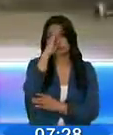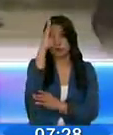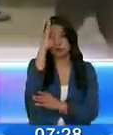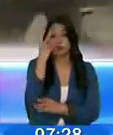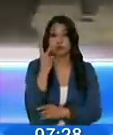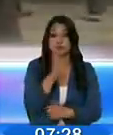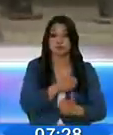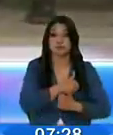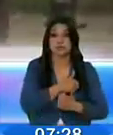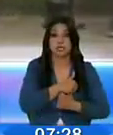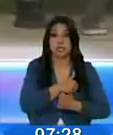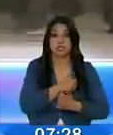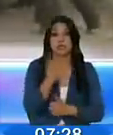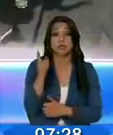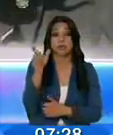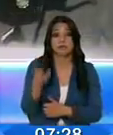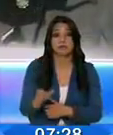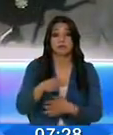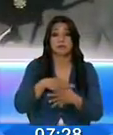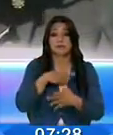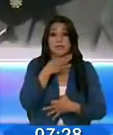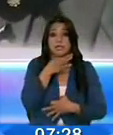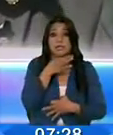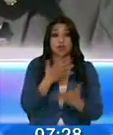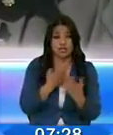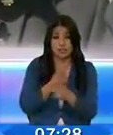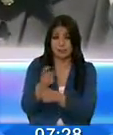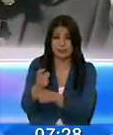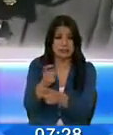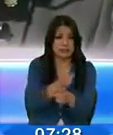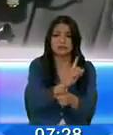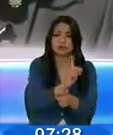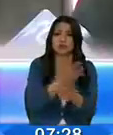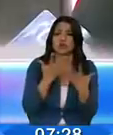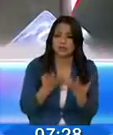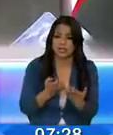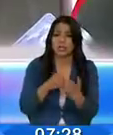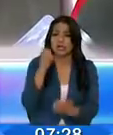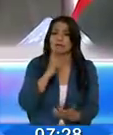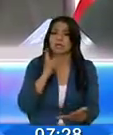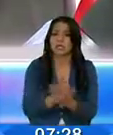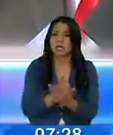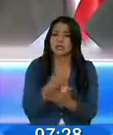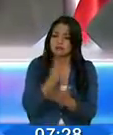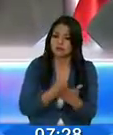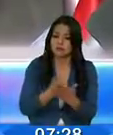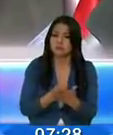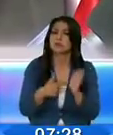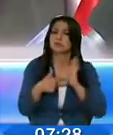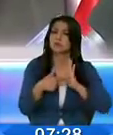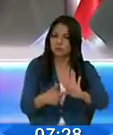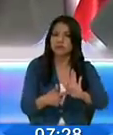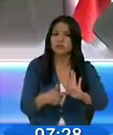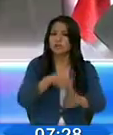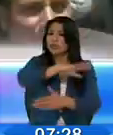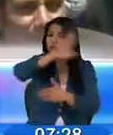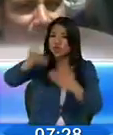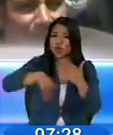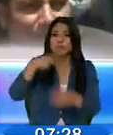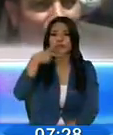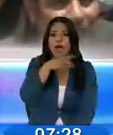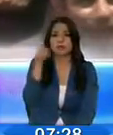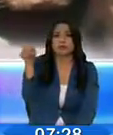2 policías, 2 militares y 1 civil. Nuestro afán no es perseguir, pero sí buscamos la verdad. Va a seguir luchando y demostrar de que todo fue una